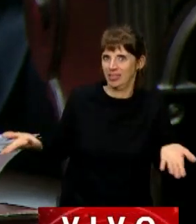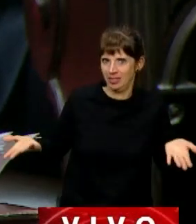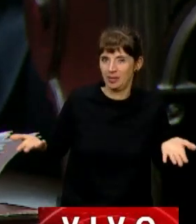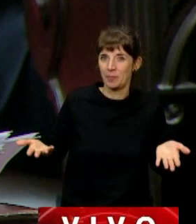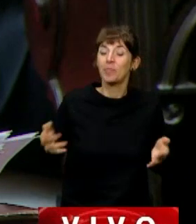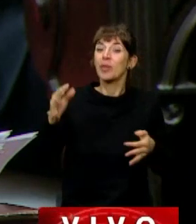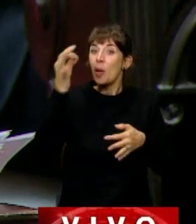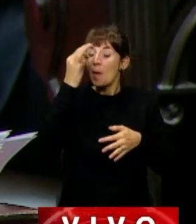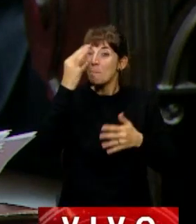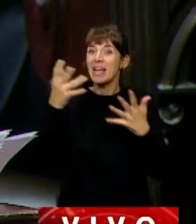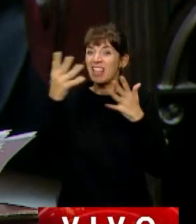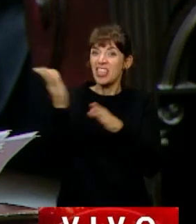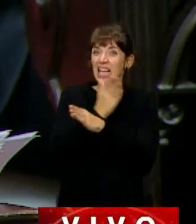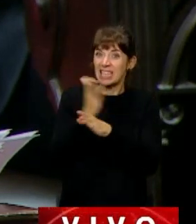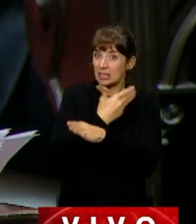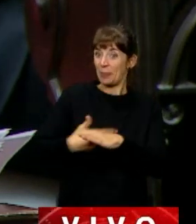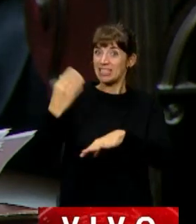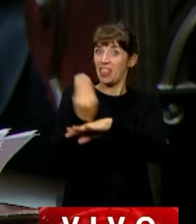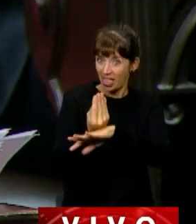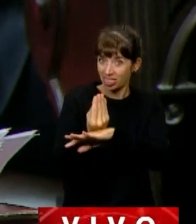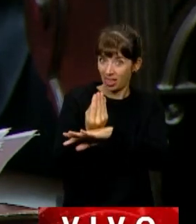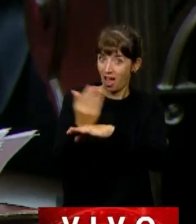Y 20 días antes que sea presidente de la Nación,